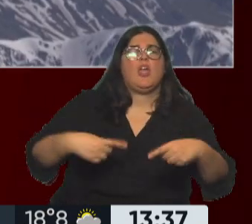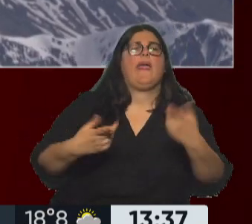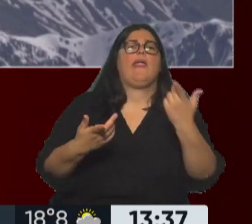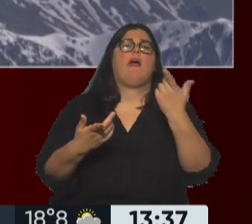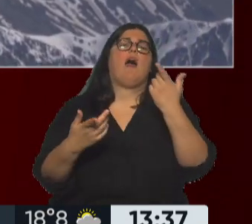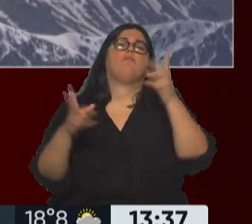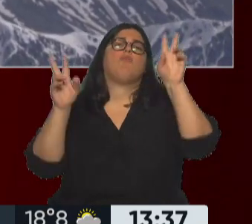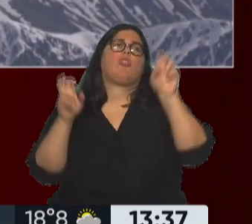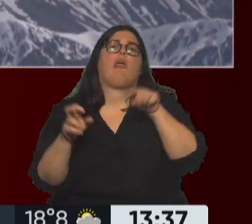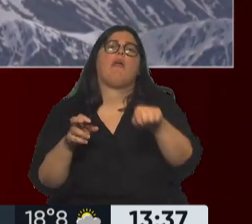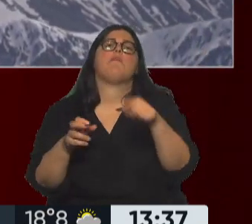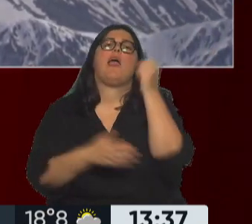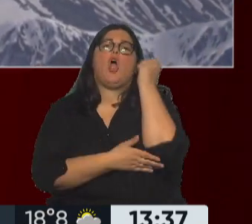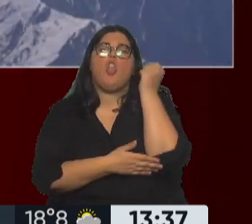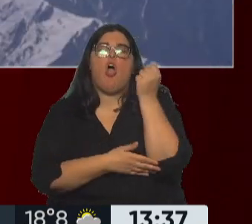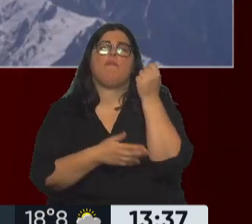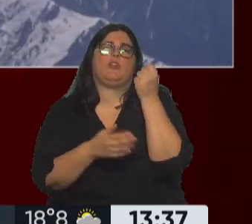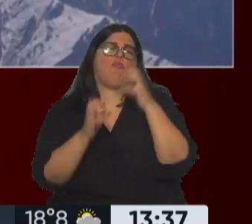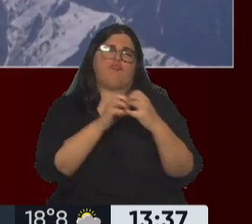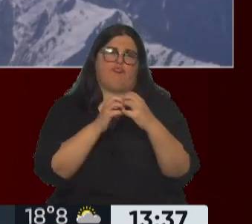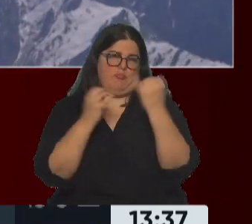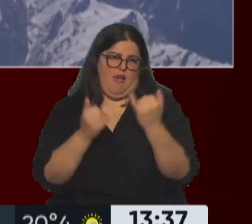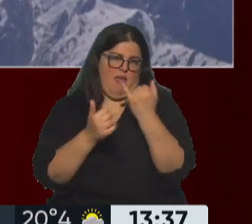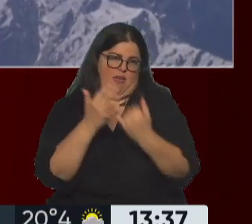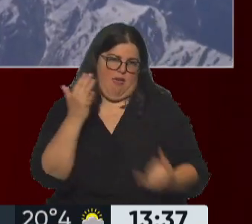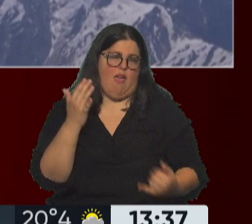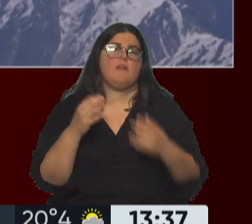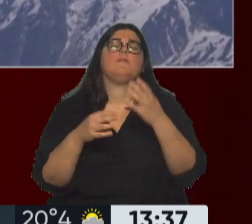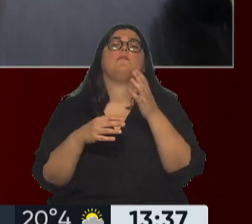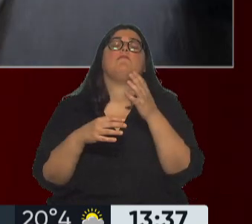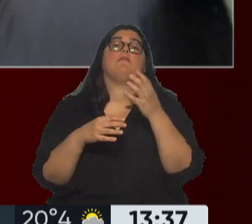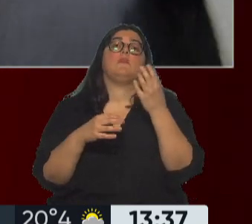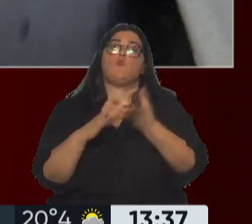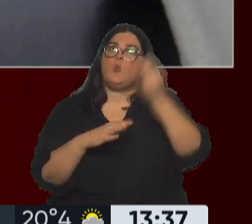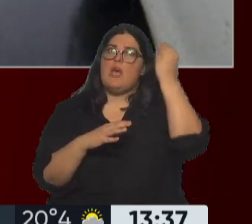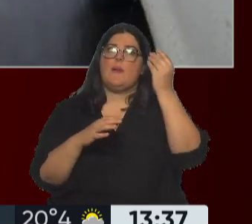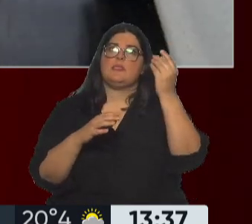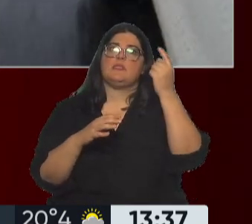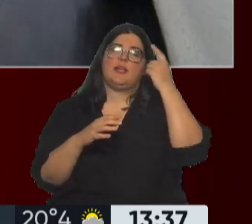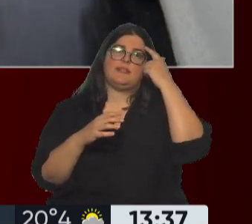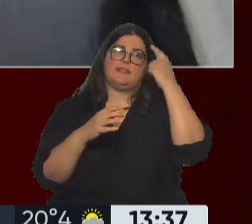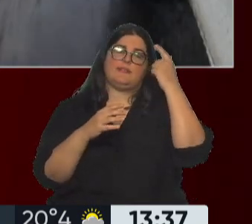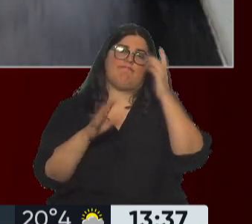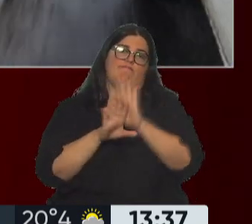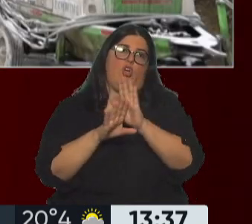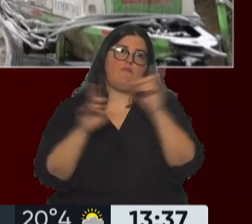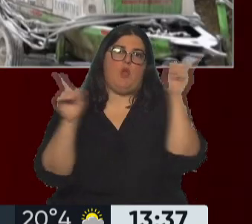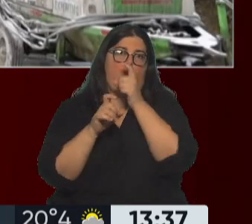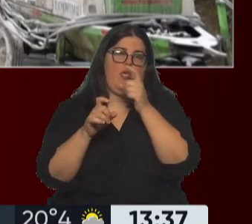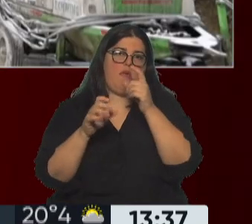la cuestión económica, y en muchos casos estas discrepancias han terminado redundando